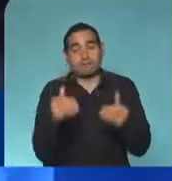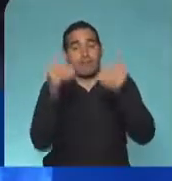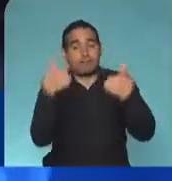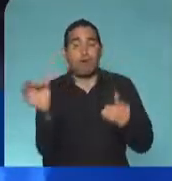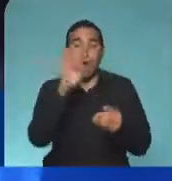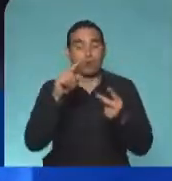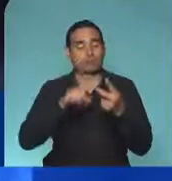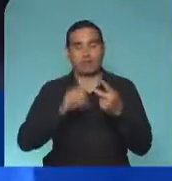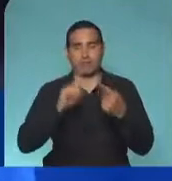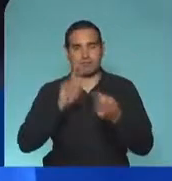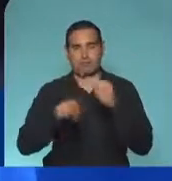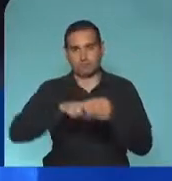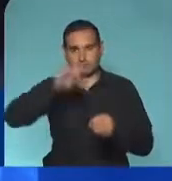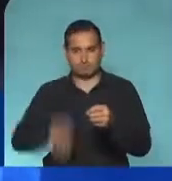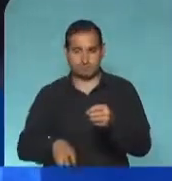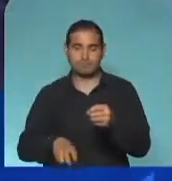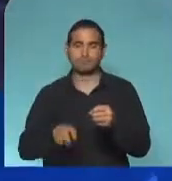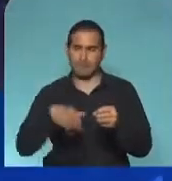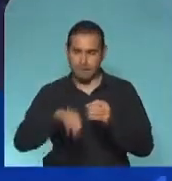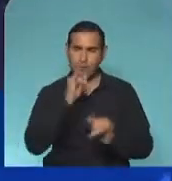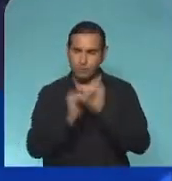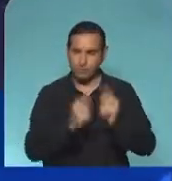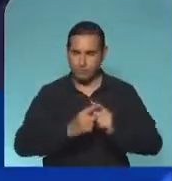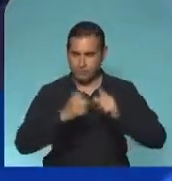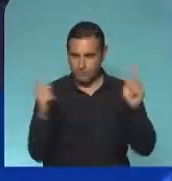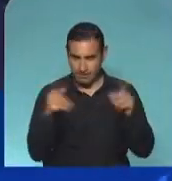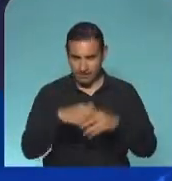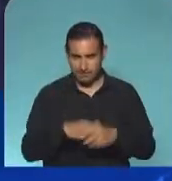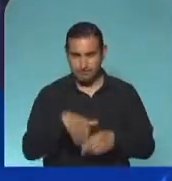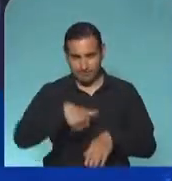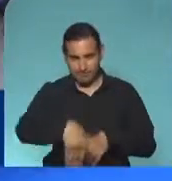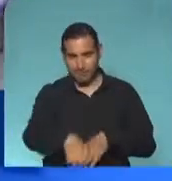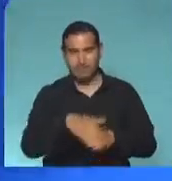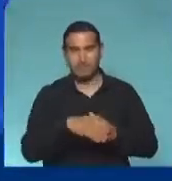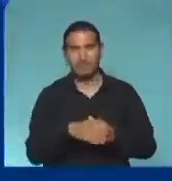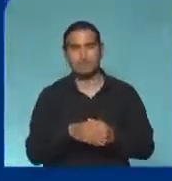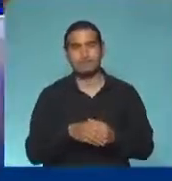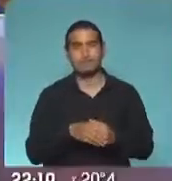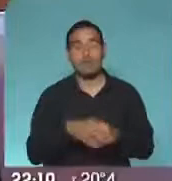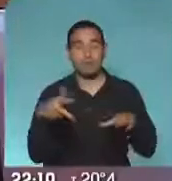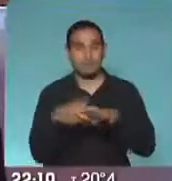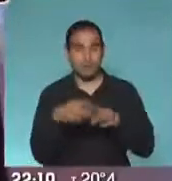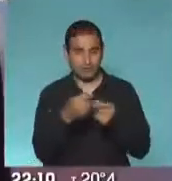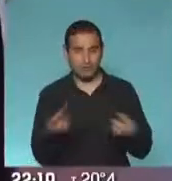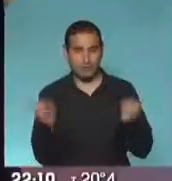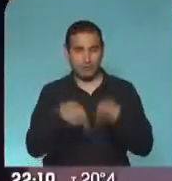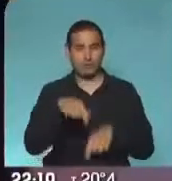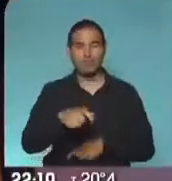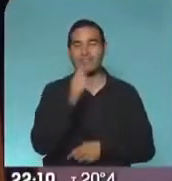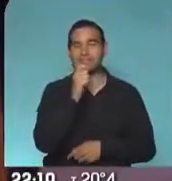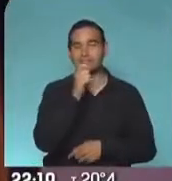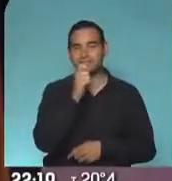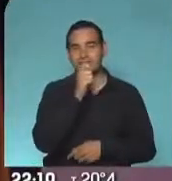una salida abrupta. Los detalles de todo esto y mucho más en instantes, luego de la pausa, en esta